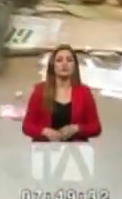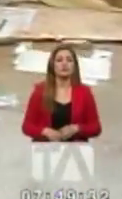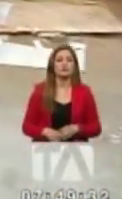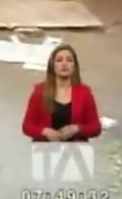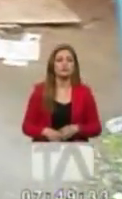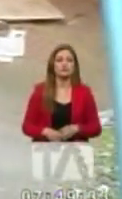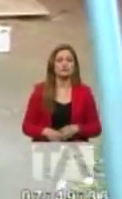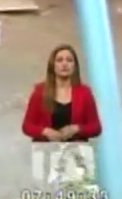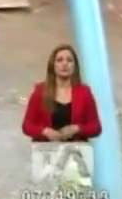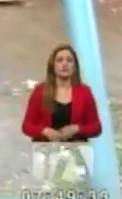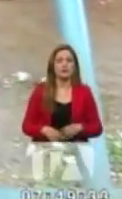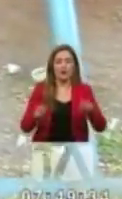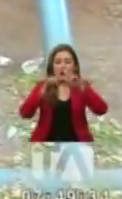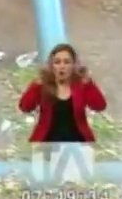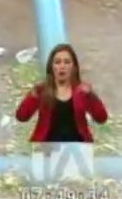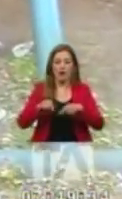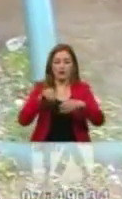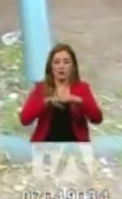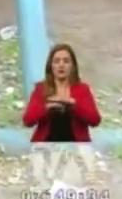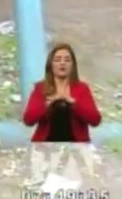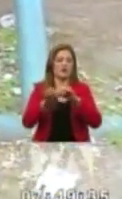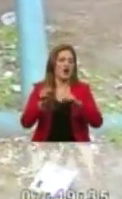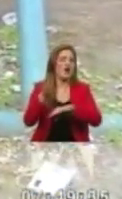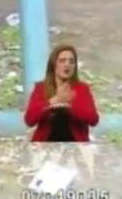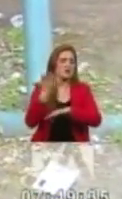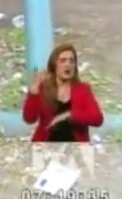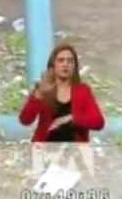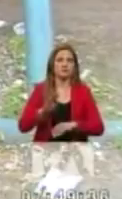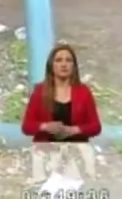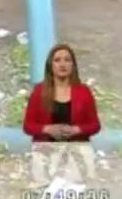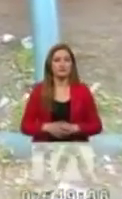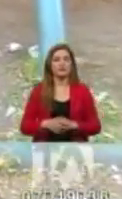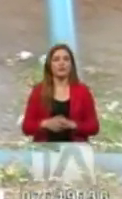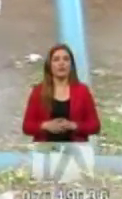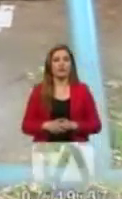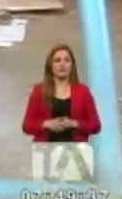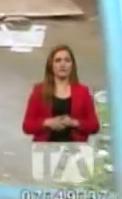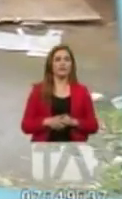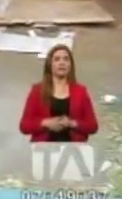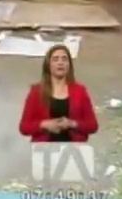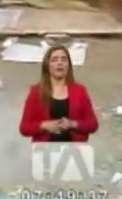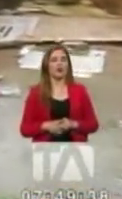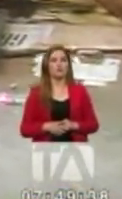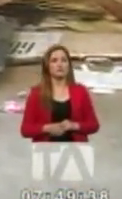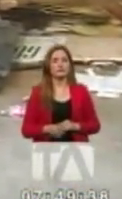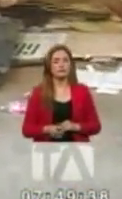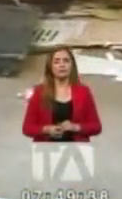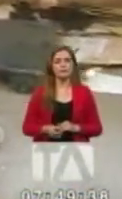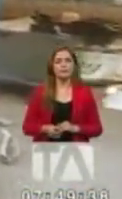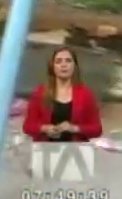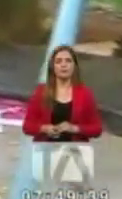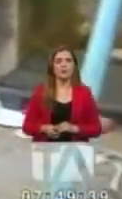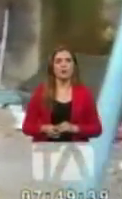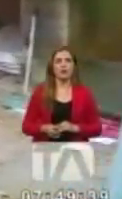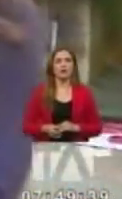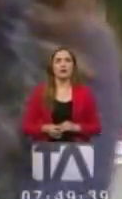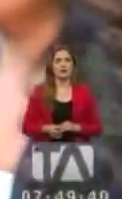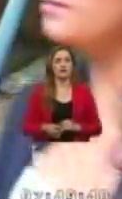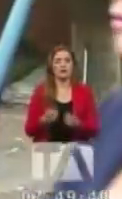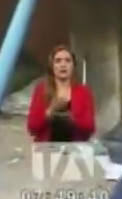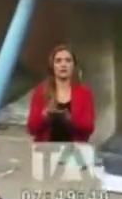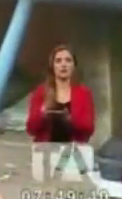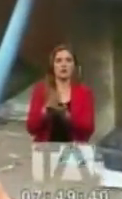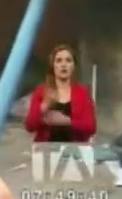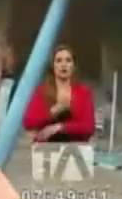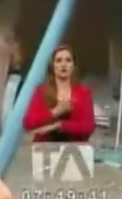huequito que les permitía a guarecerse y les digo se retira pero vuelve a dos días o